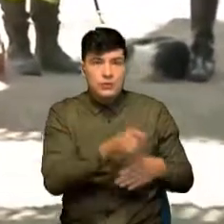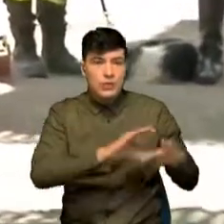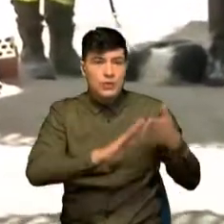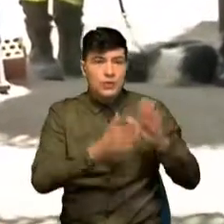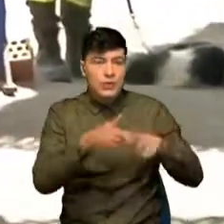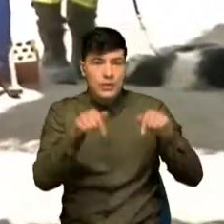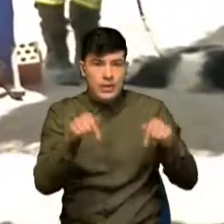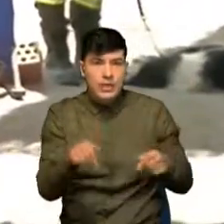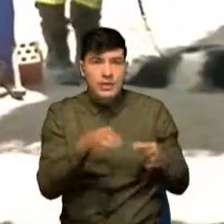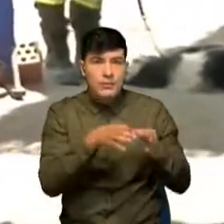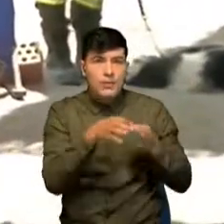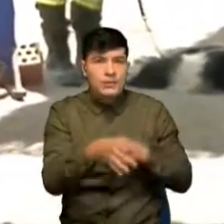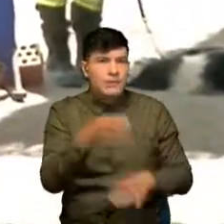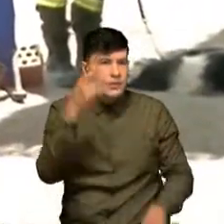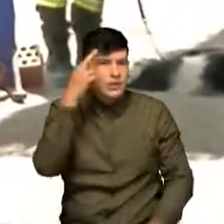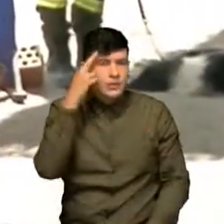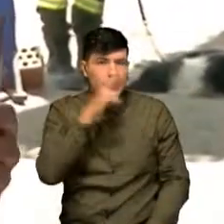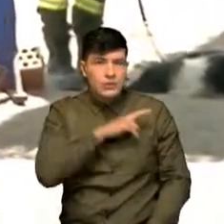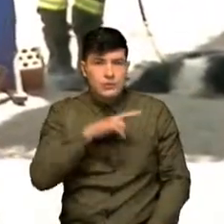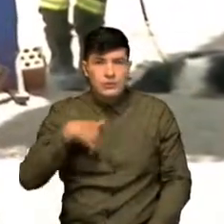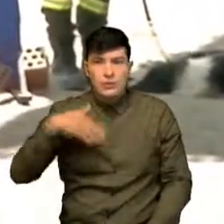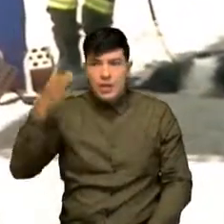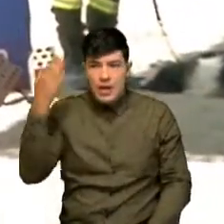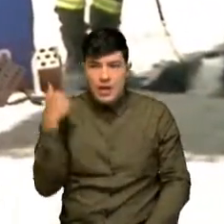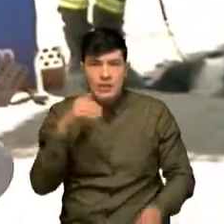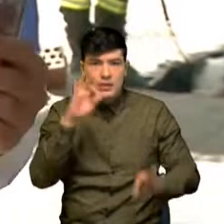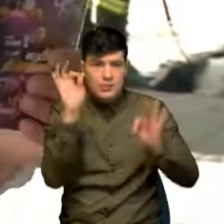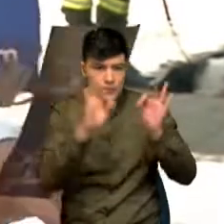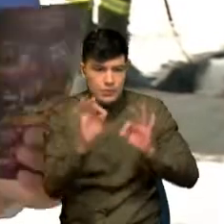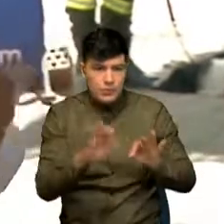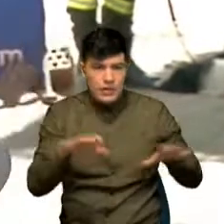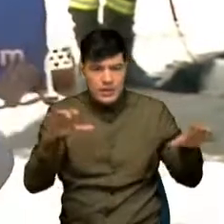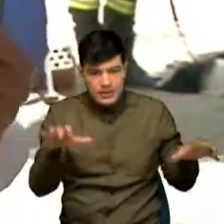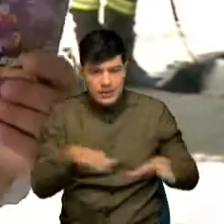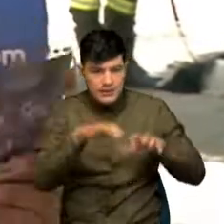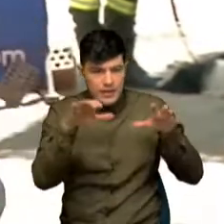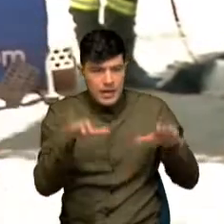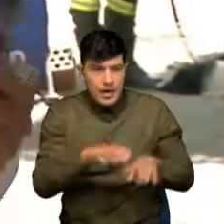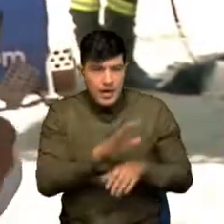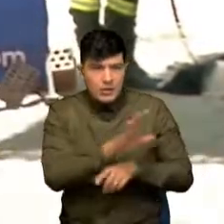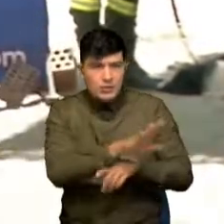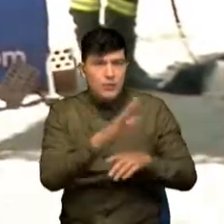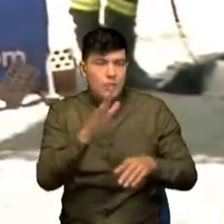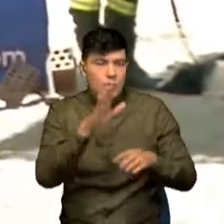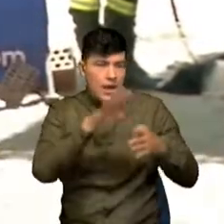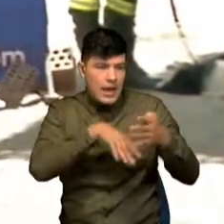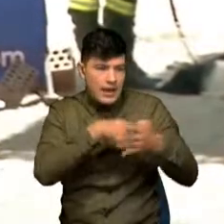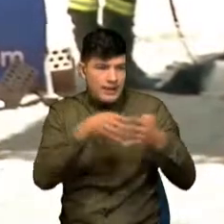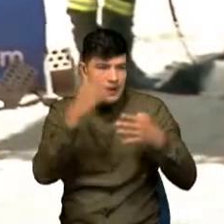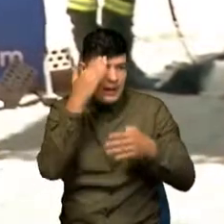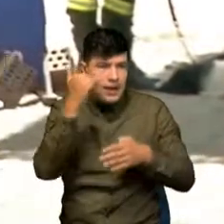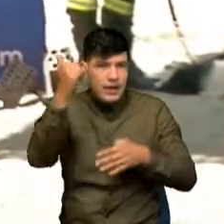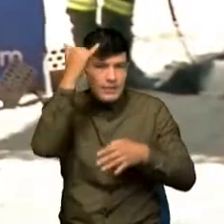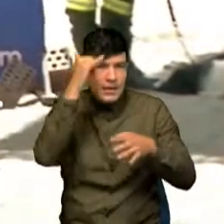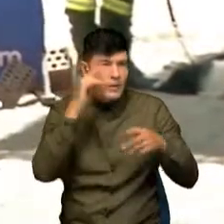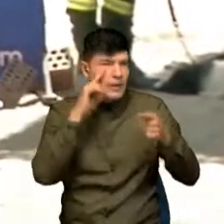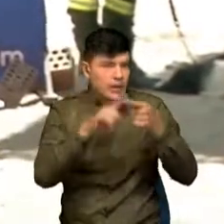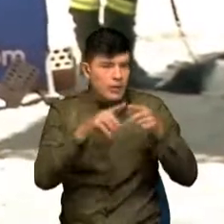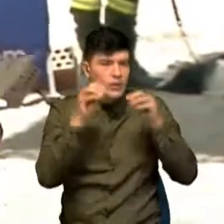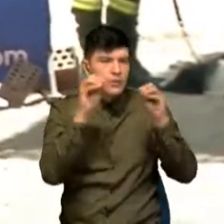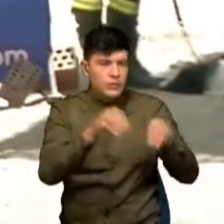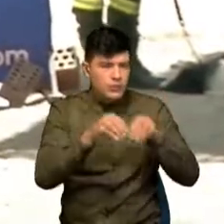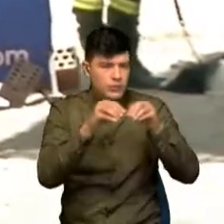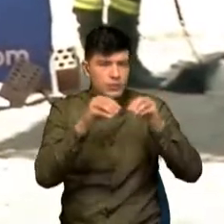eso hemos organizado pues, actividades en pro de pues, una agenda académica, en pro de capacitarlos, de formarlos y también de motivar a